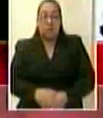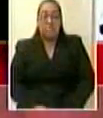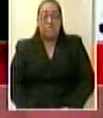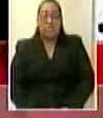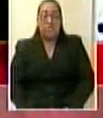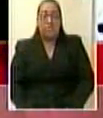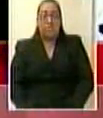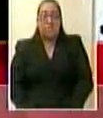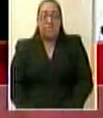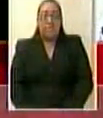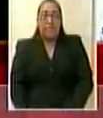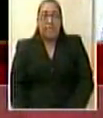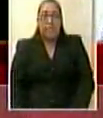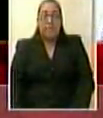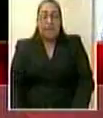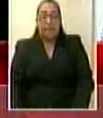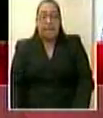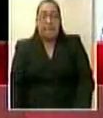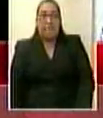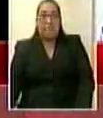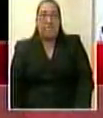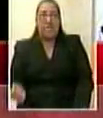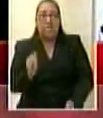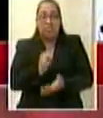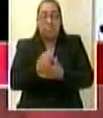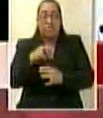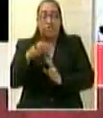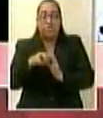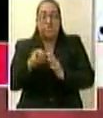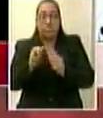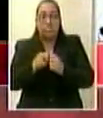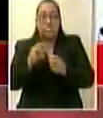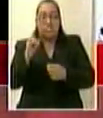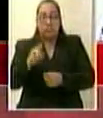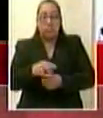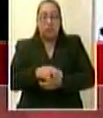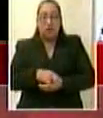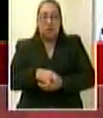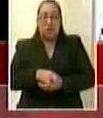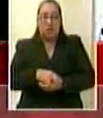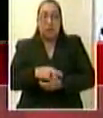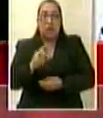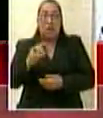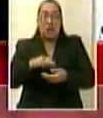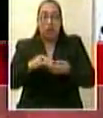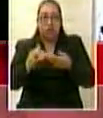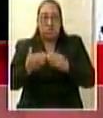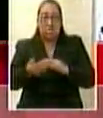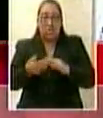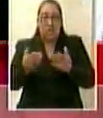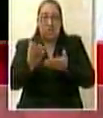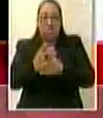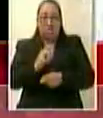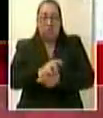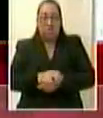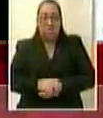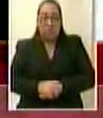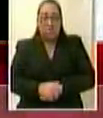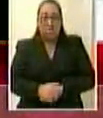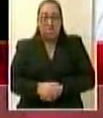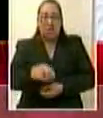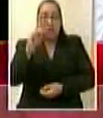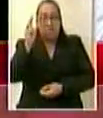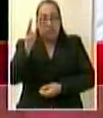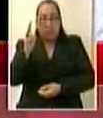congresistas, la aprobación de este proyecto con suma urgencia. La comunidad educativa,